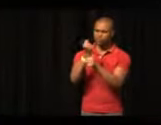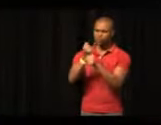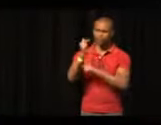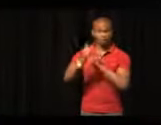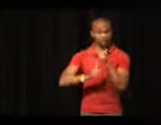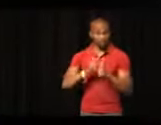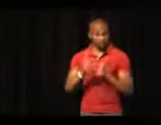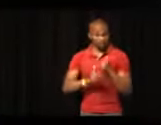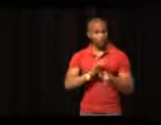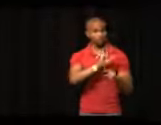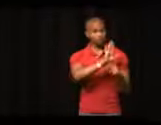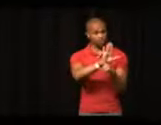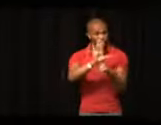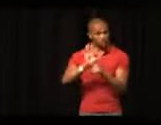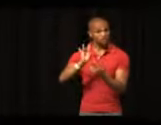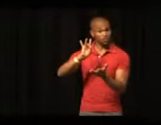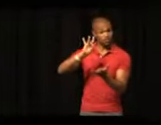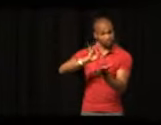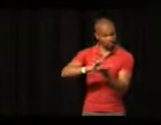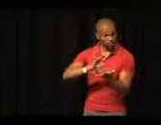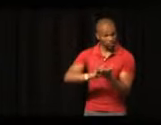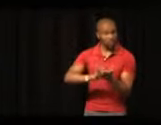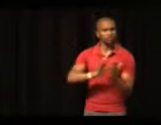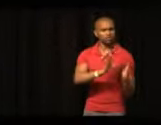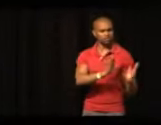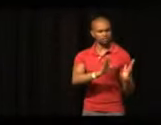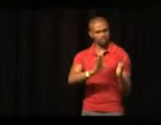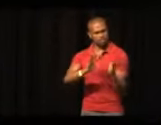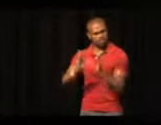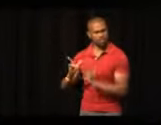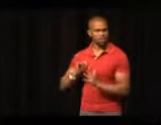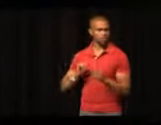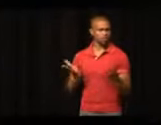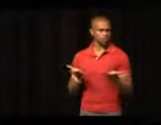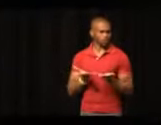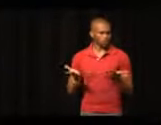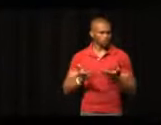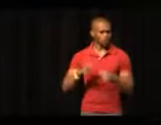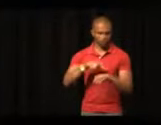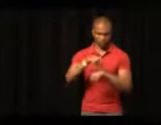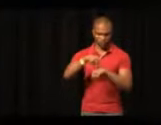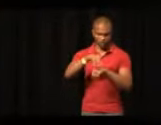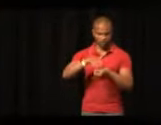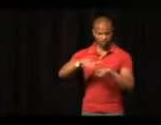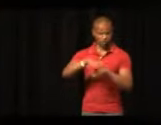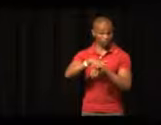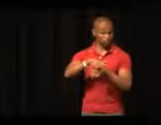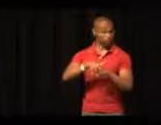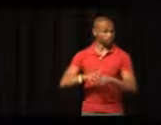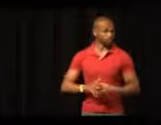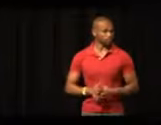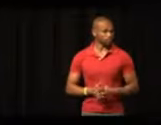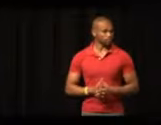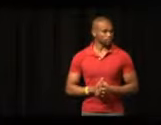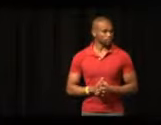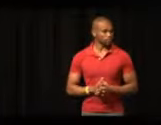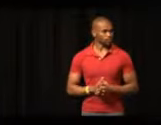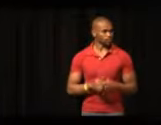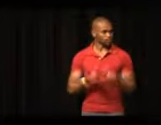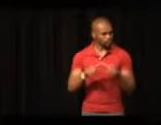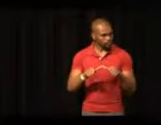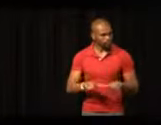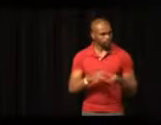una acción que contribuya efectivamente con ese escenario que nosotros tenemos hoy día en el ámbito nacional y